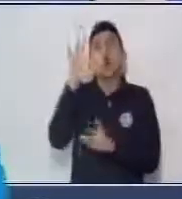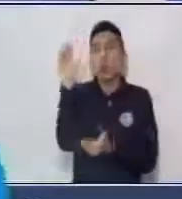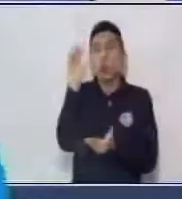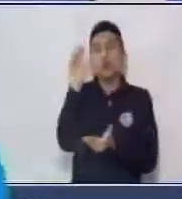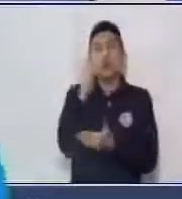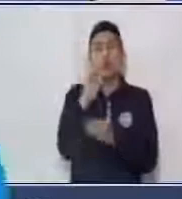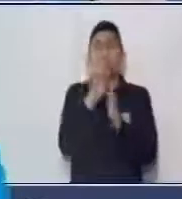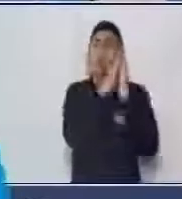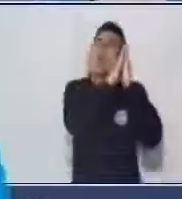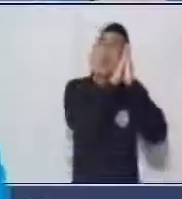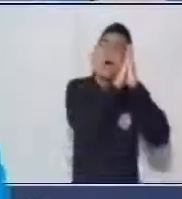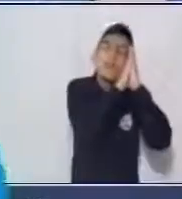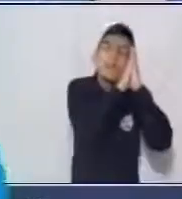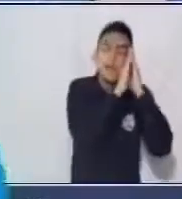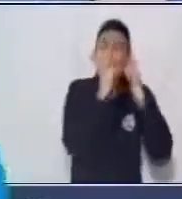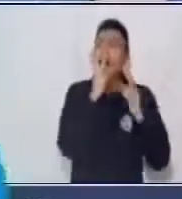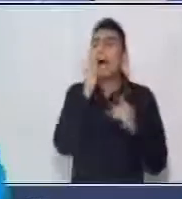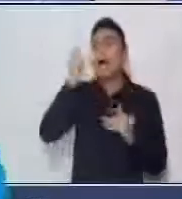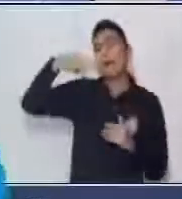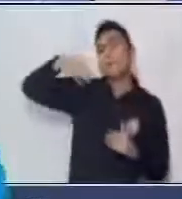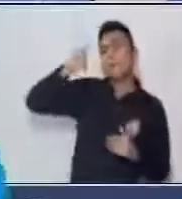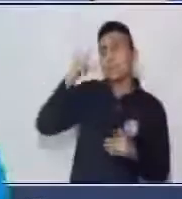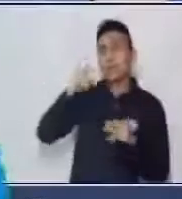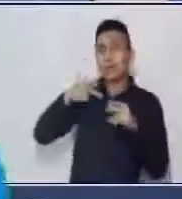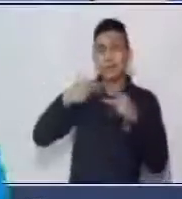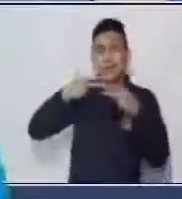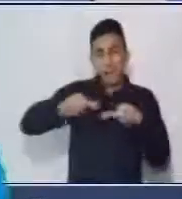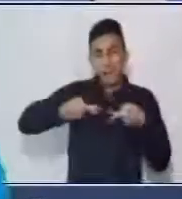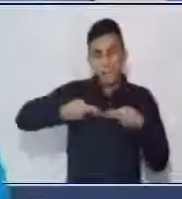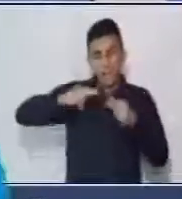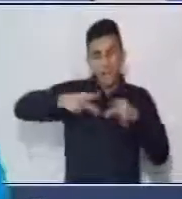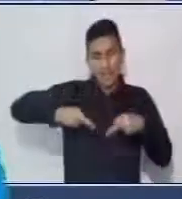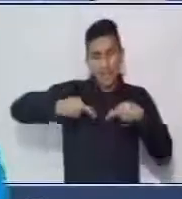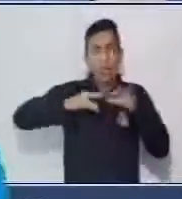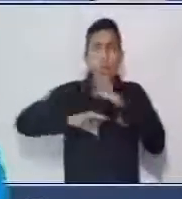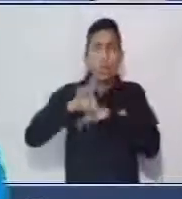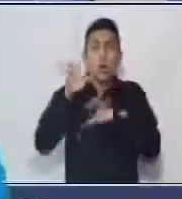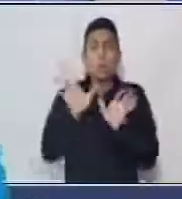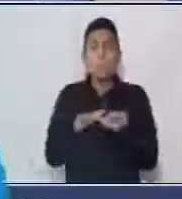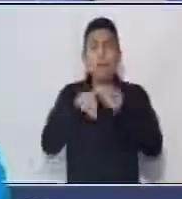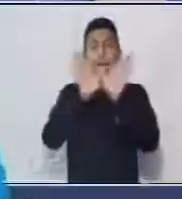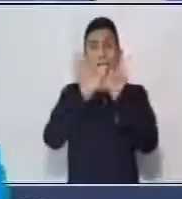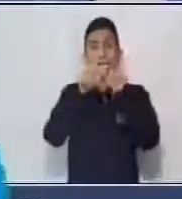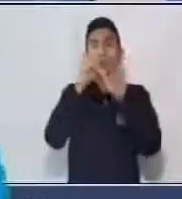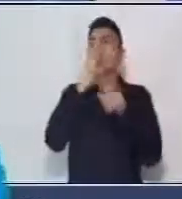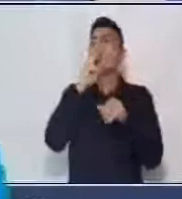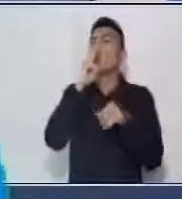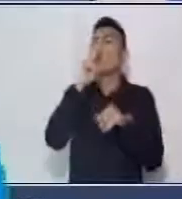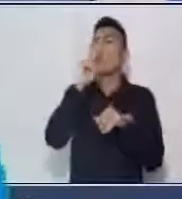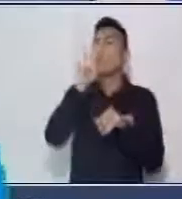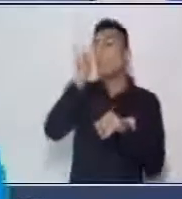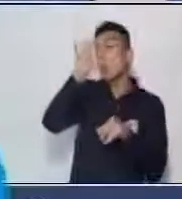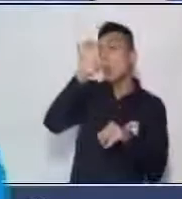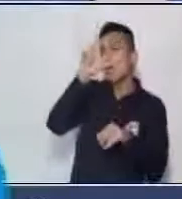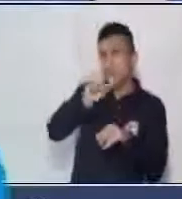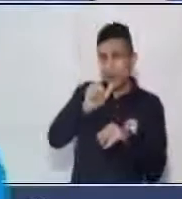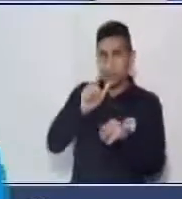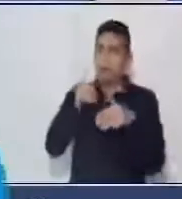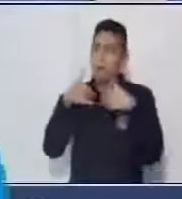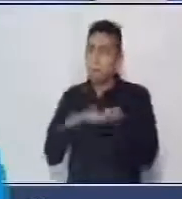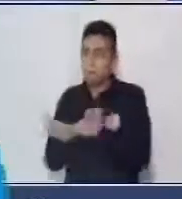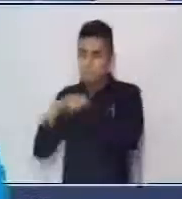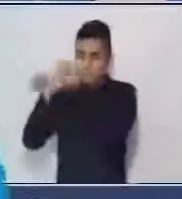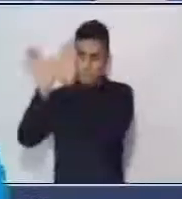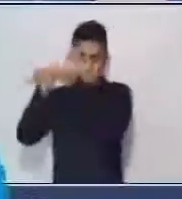decirlo. O se puede decir, la mariposa vuela en el campo. Si te das cuenta, también no